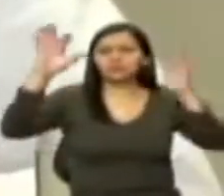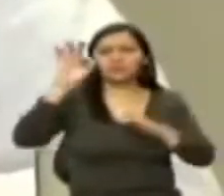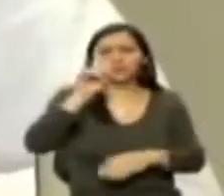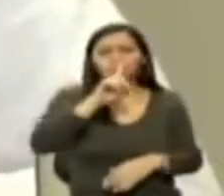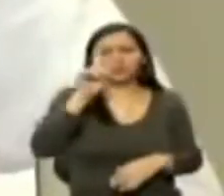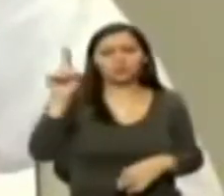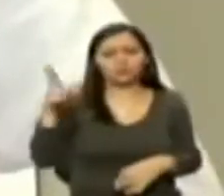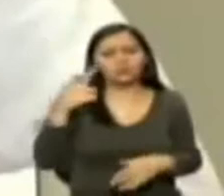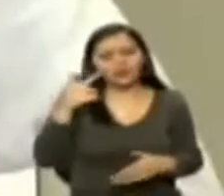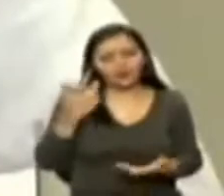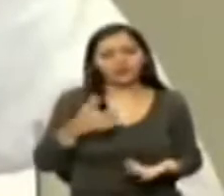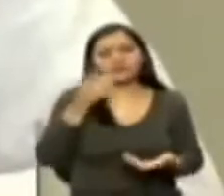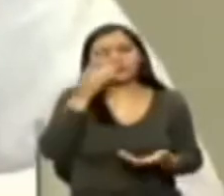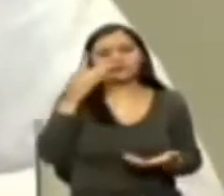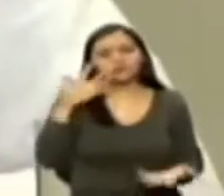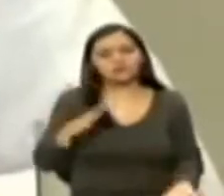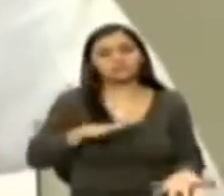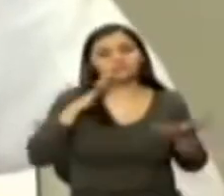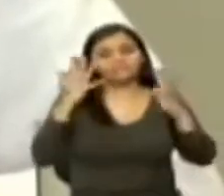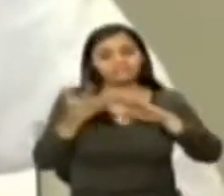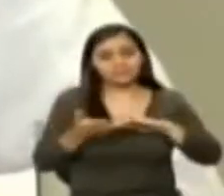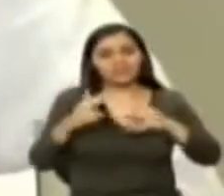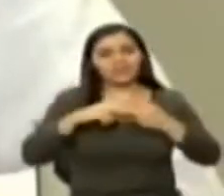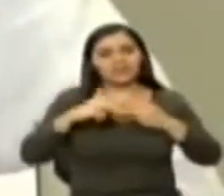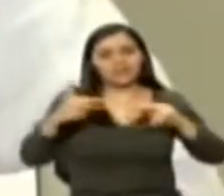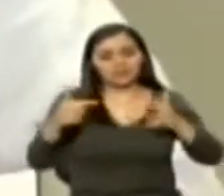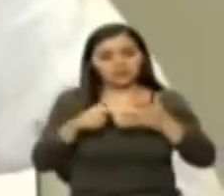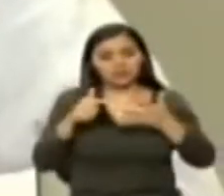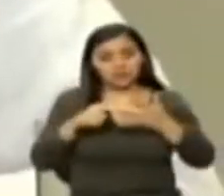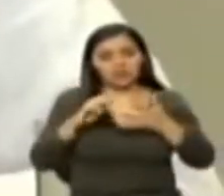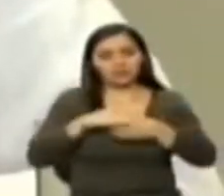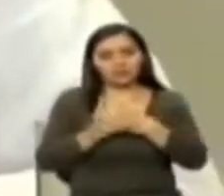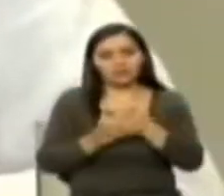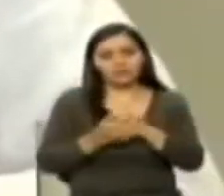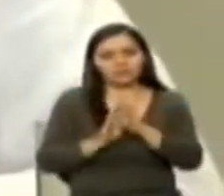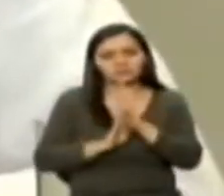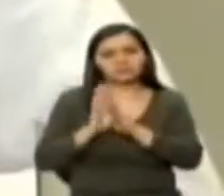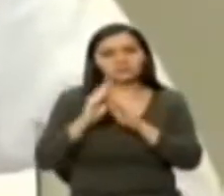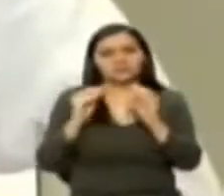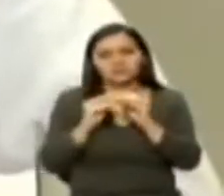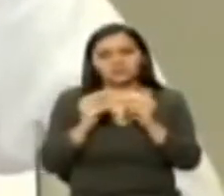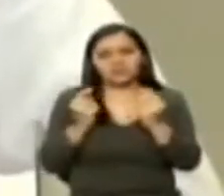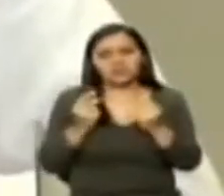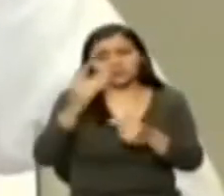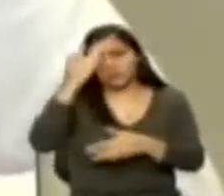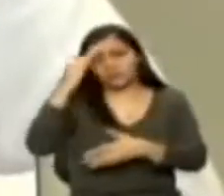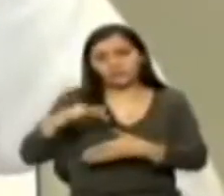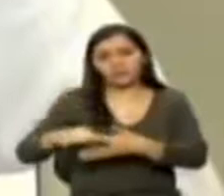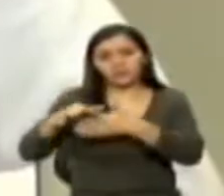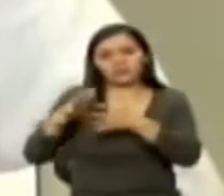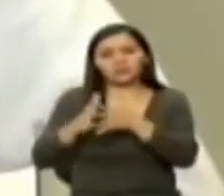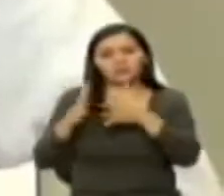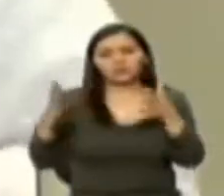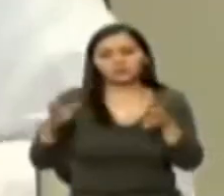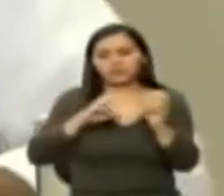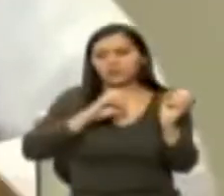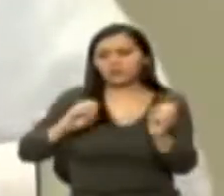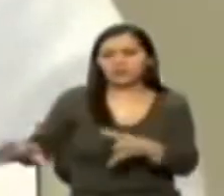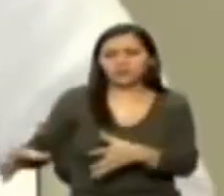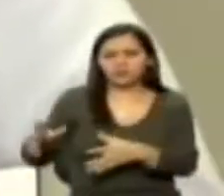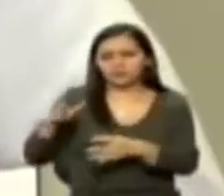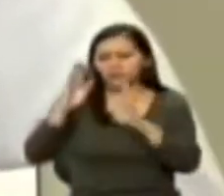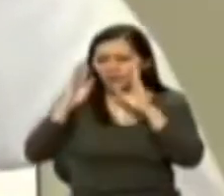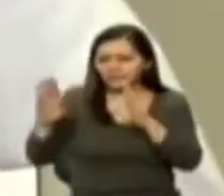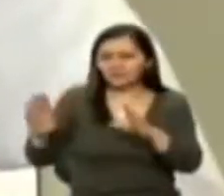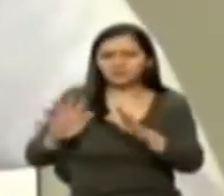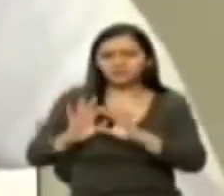Amazonía? Y bueno, ahora, es la región que más rápido está cambiando, era una deuda por pagar, porque era la región más abandonada cuando nos ha